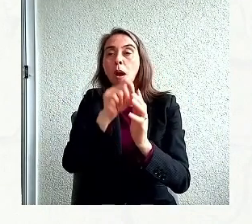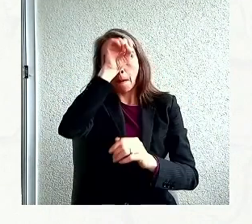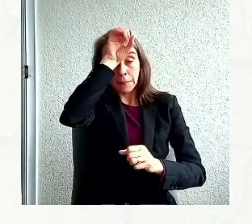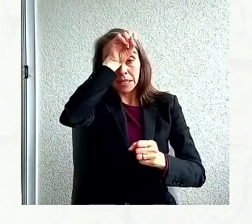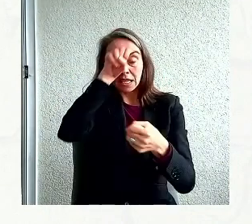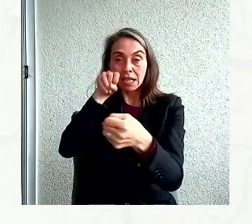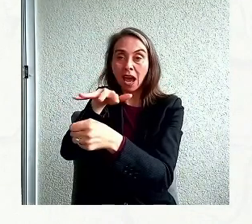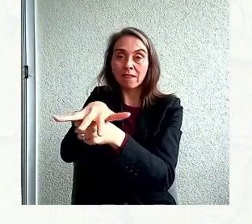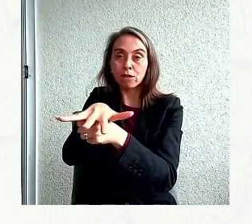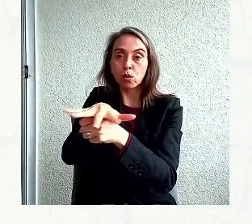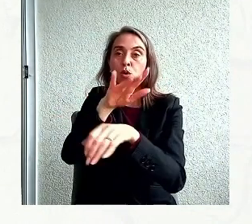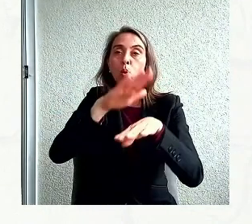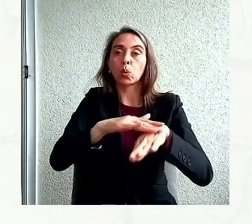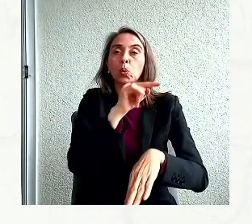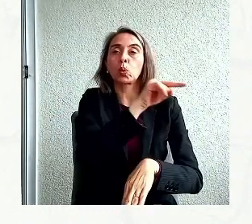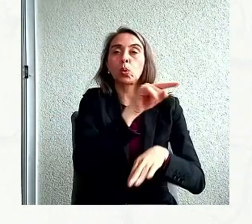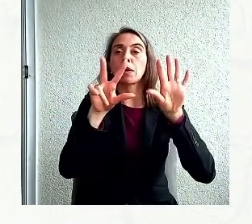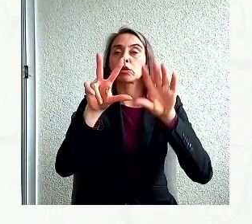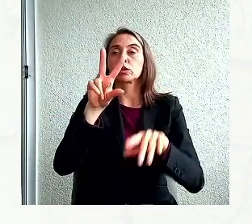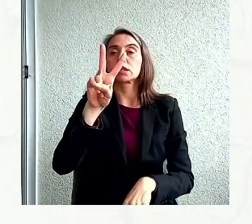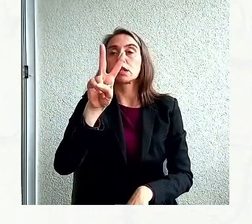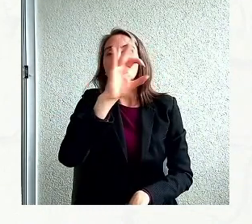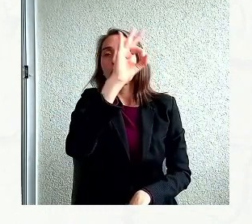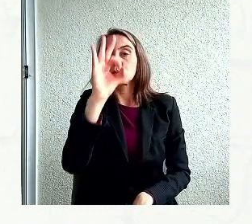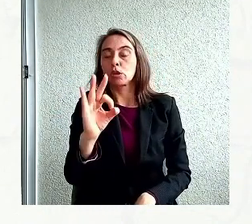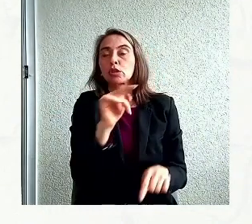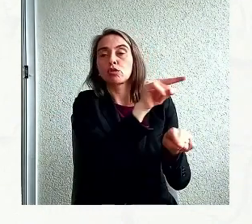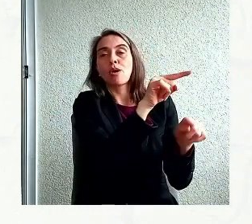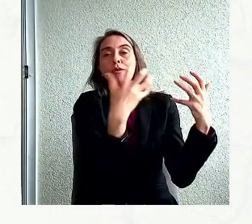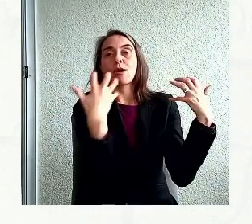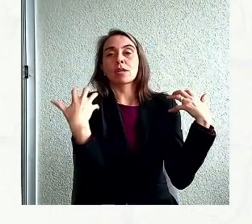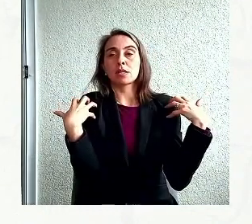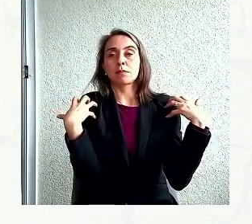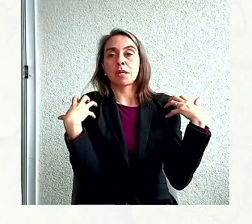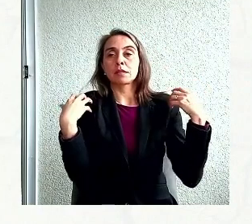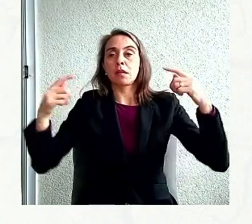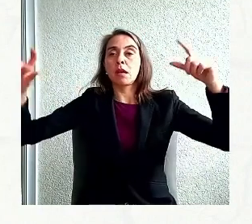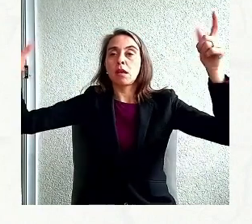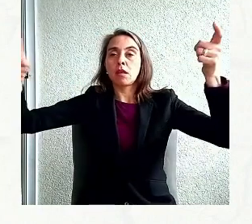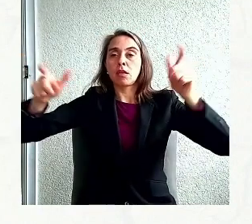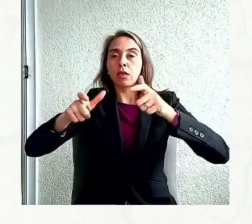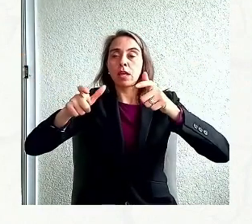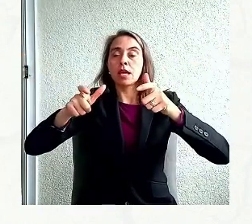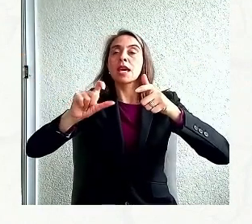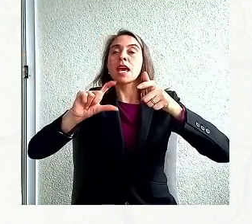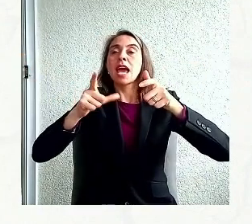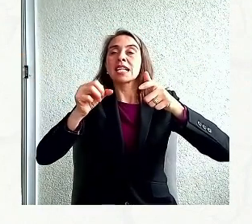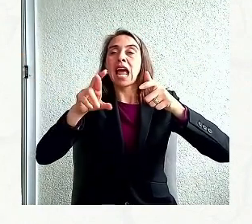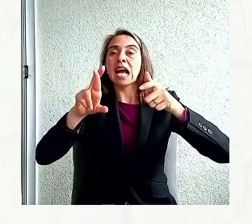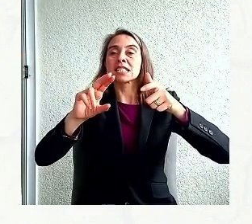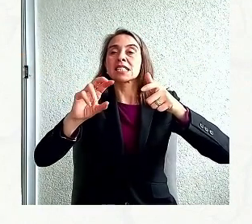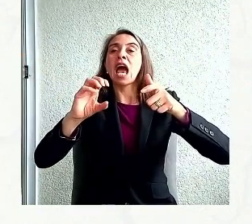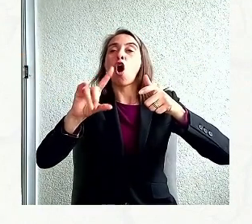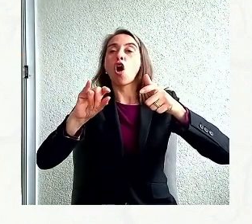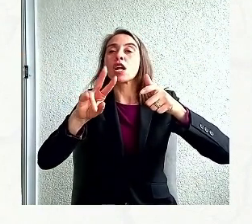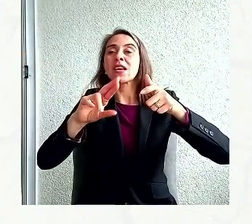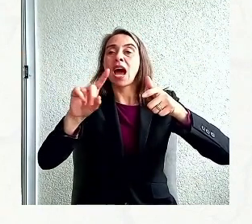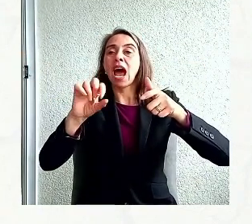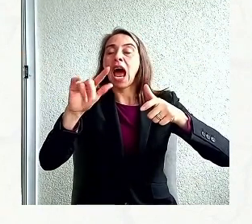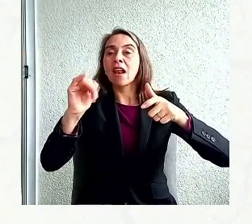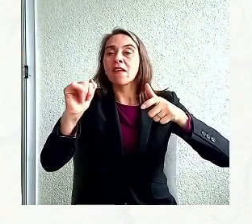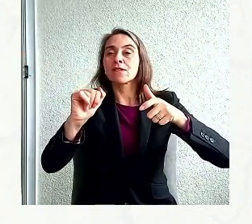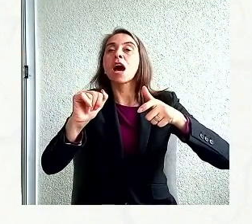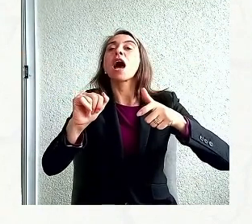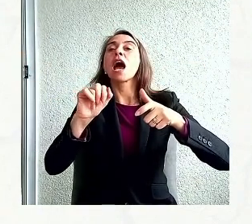sería solamente cambio climático, recalcando entonces la importancia de las fuentes locales. El otro caso de estudio que aquí alcanzo a mostrar justamente es un